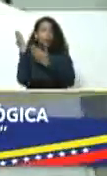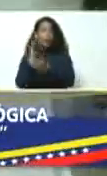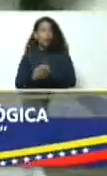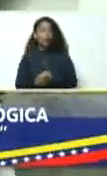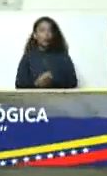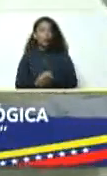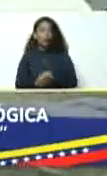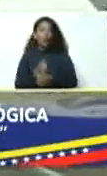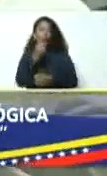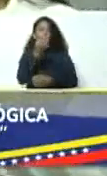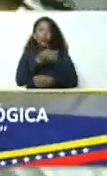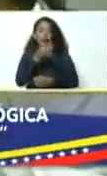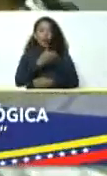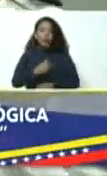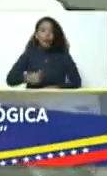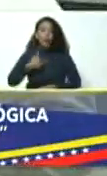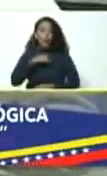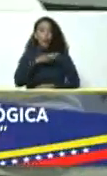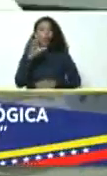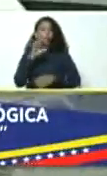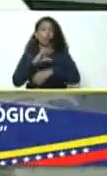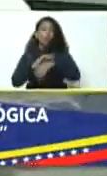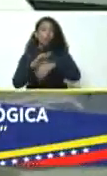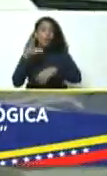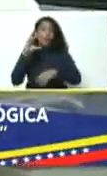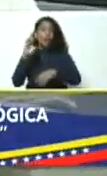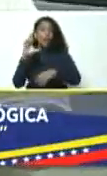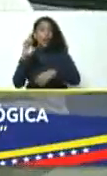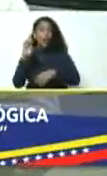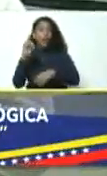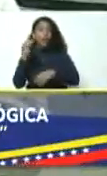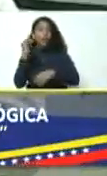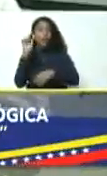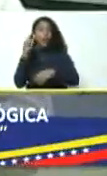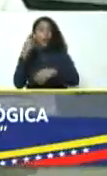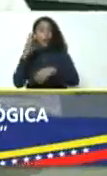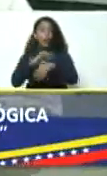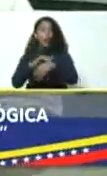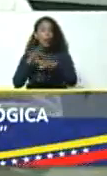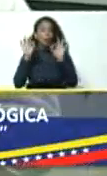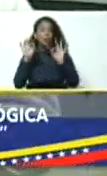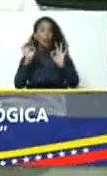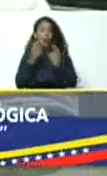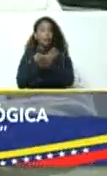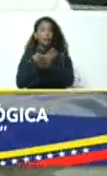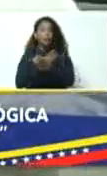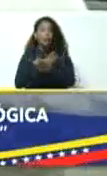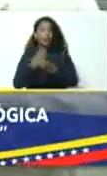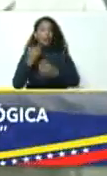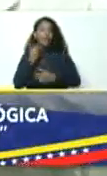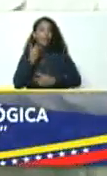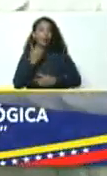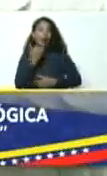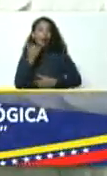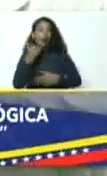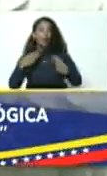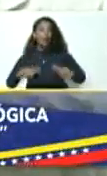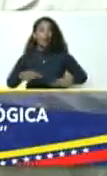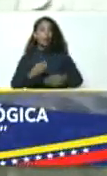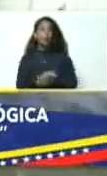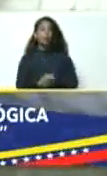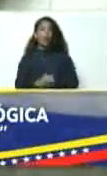tardes, presidente. Yo soy la doctora Selenia Jaime, médico especialista en anatomía patológica. Este equipo es de